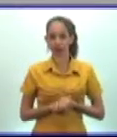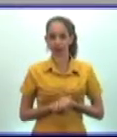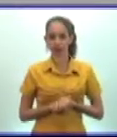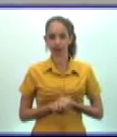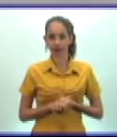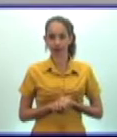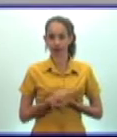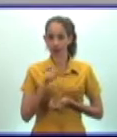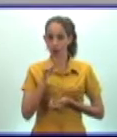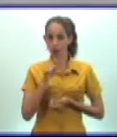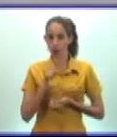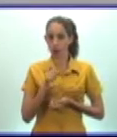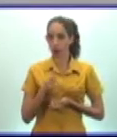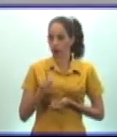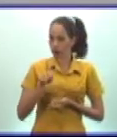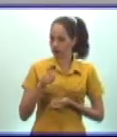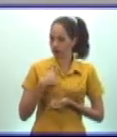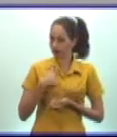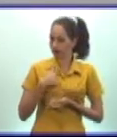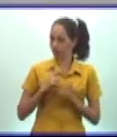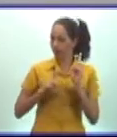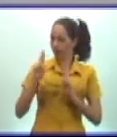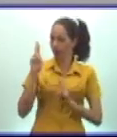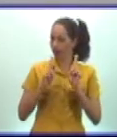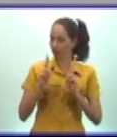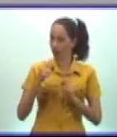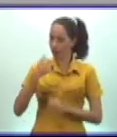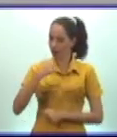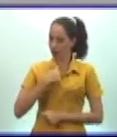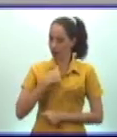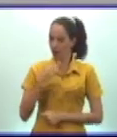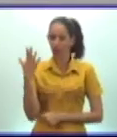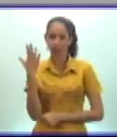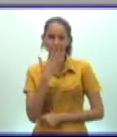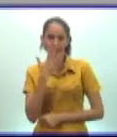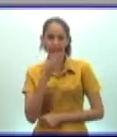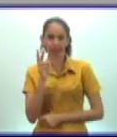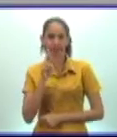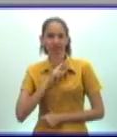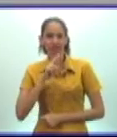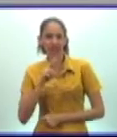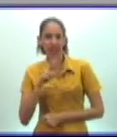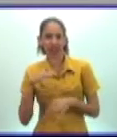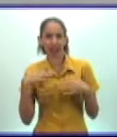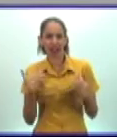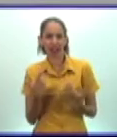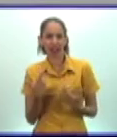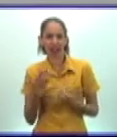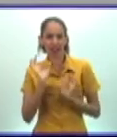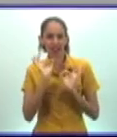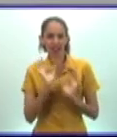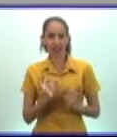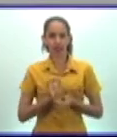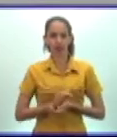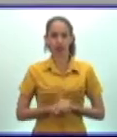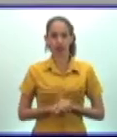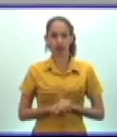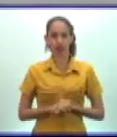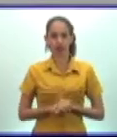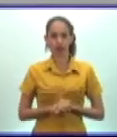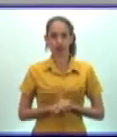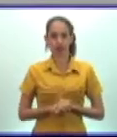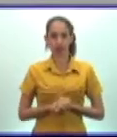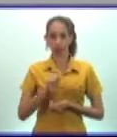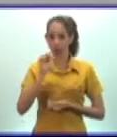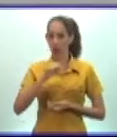¿Estarás de acuerdo conmigo que para saber cuál de los dos tiene razón, hay que resolver este ejercicio? Y